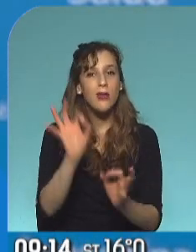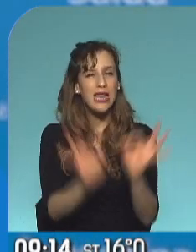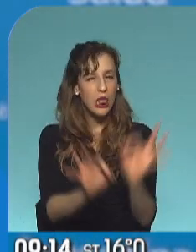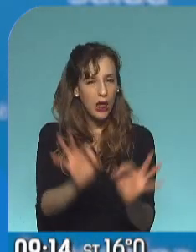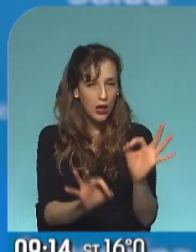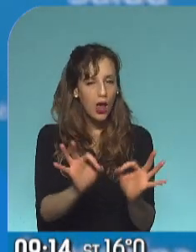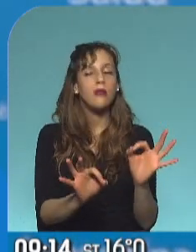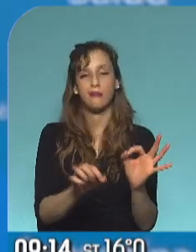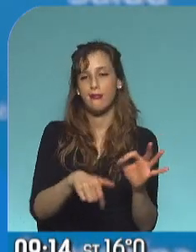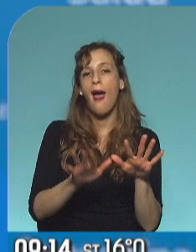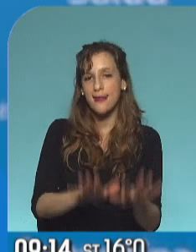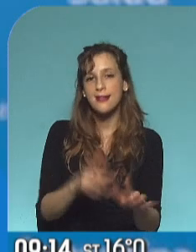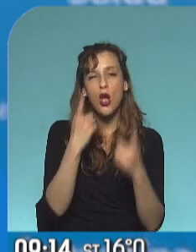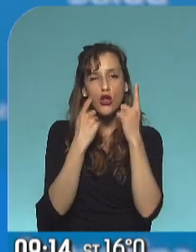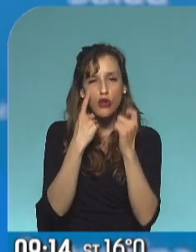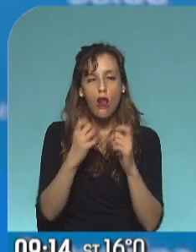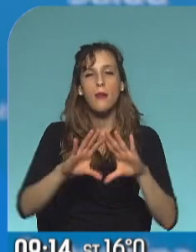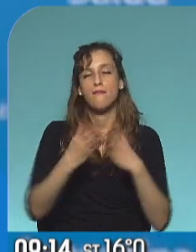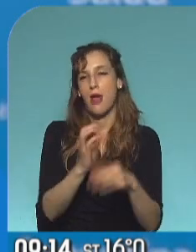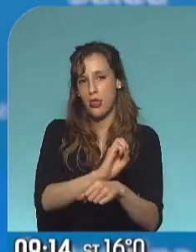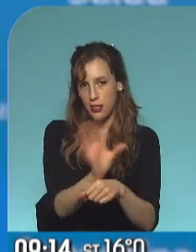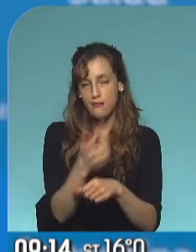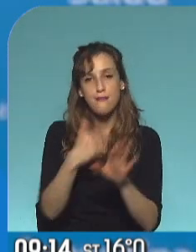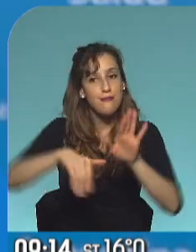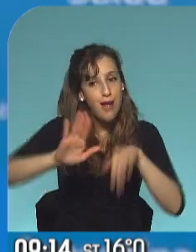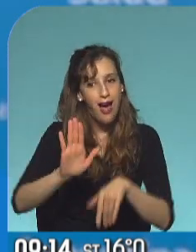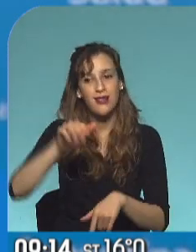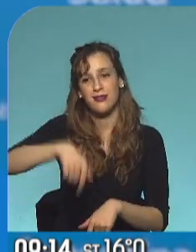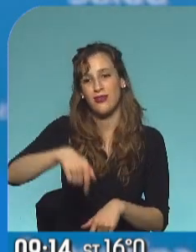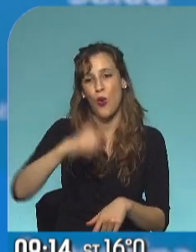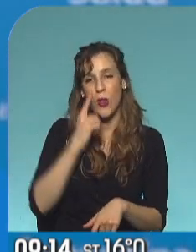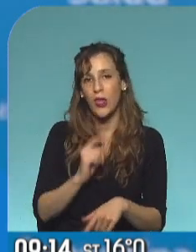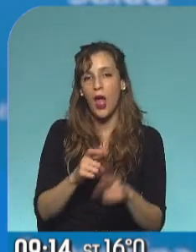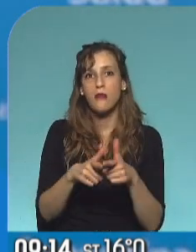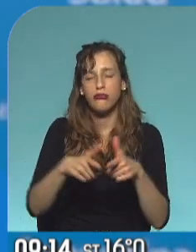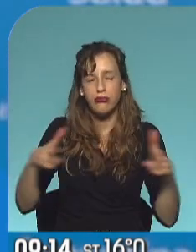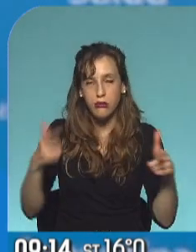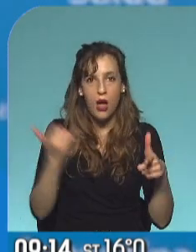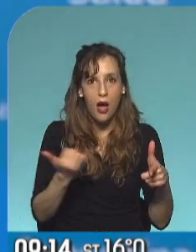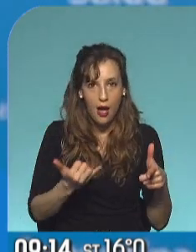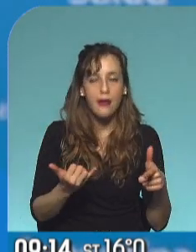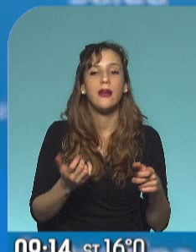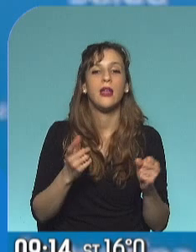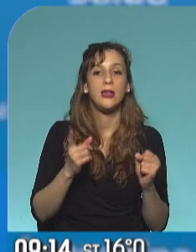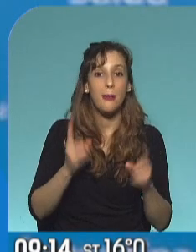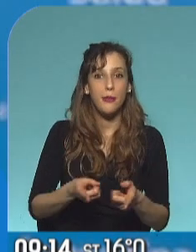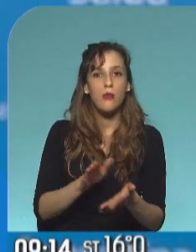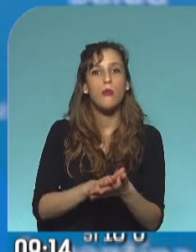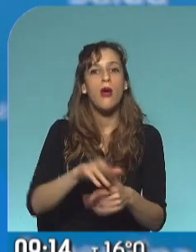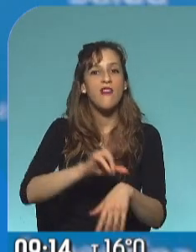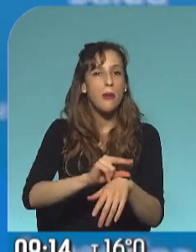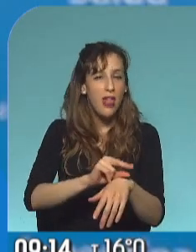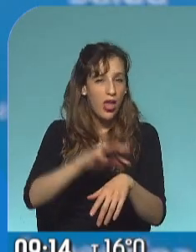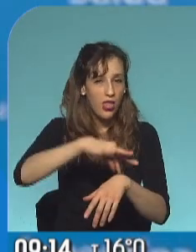en la vigilancia epidemiológica sobre todo en el contexto de brotes o epidemias y en el contexto de lo que son las enfermedades transmisibles